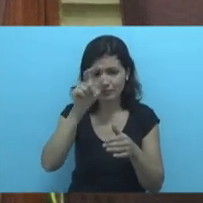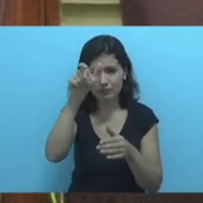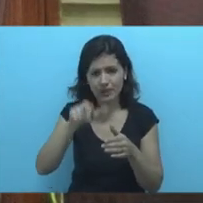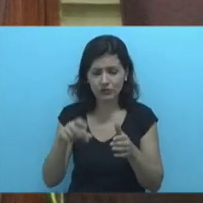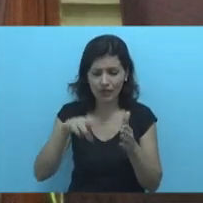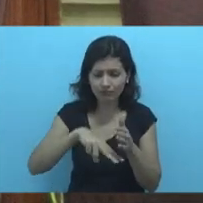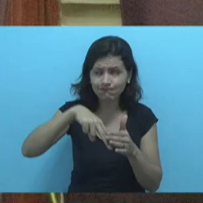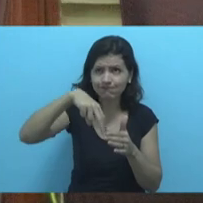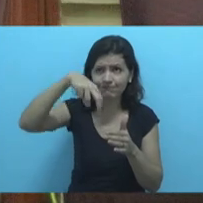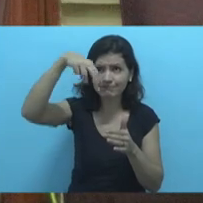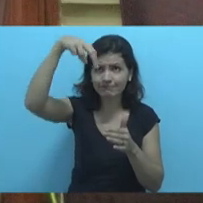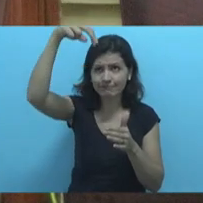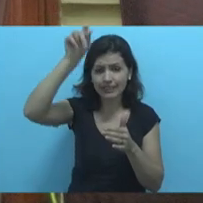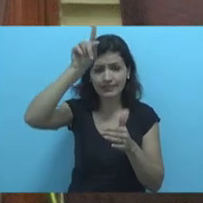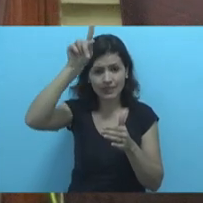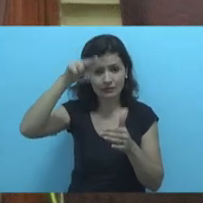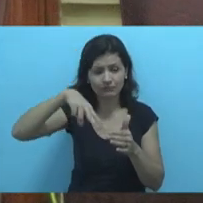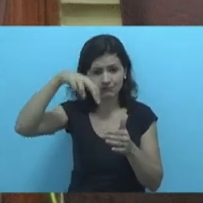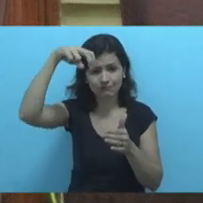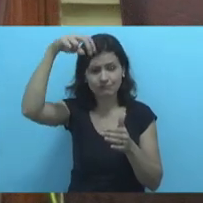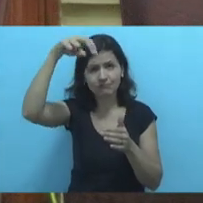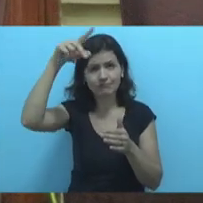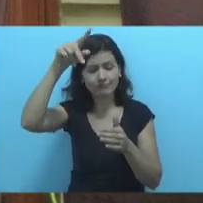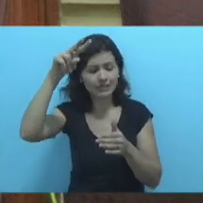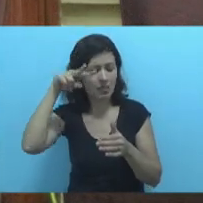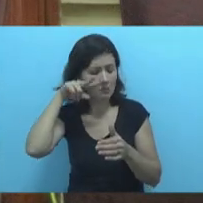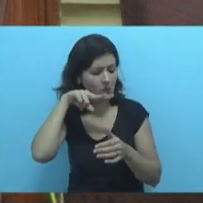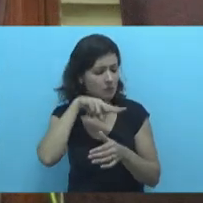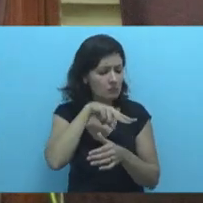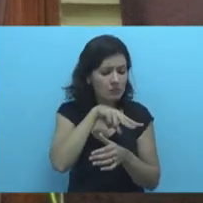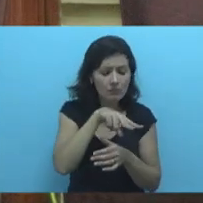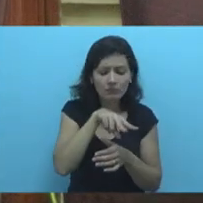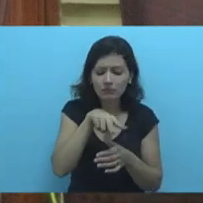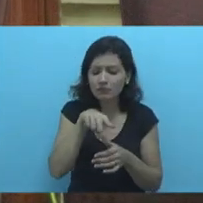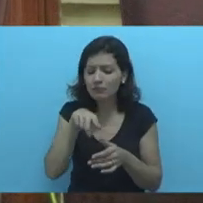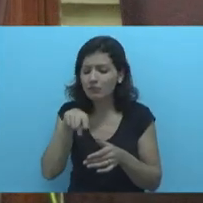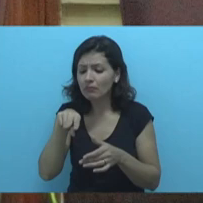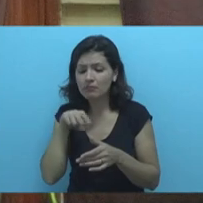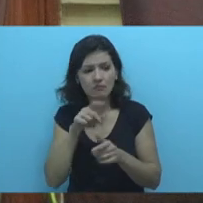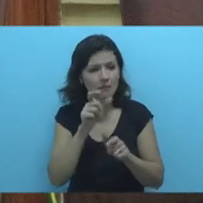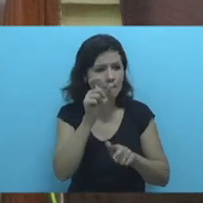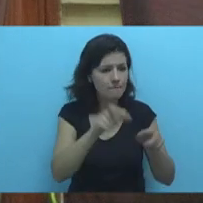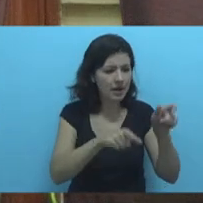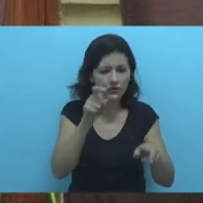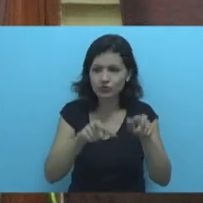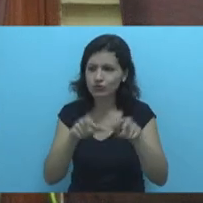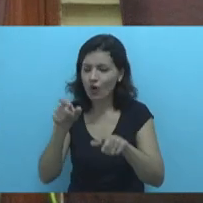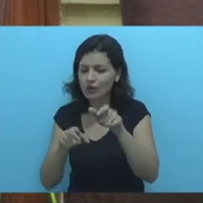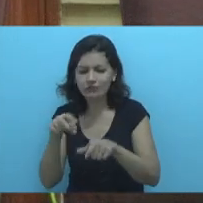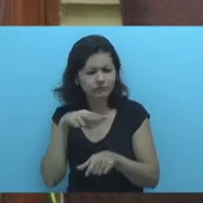y desde allá había podido ver a los hombres que iluminaban y se